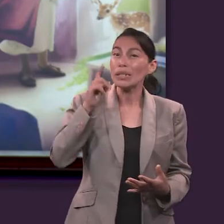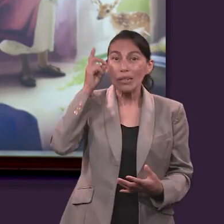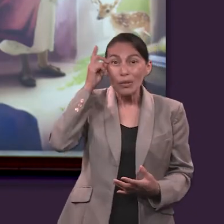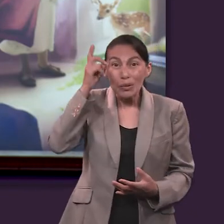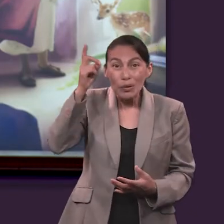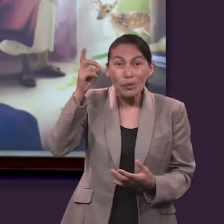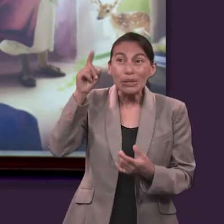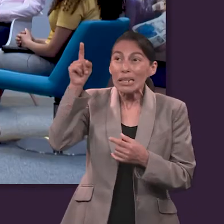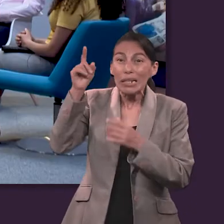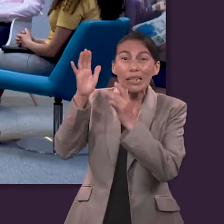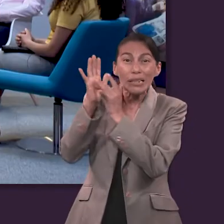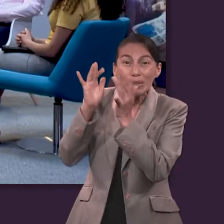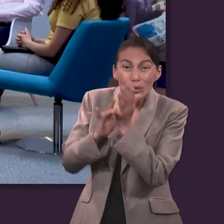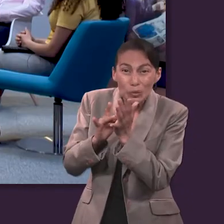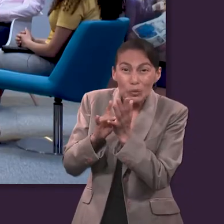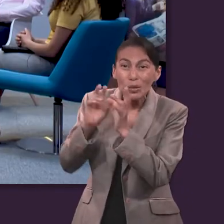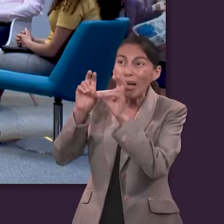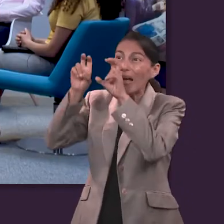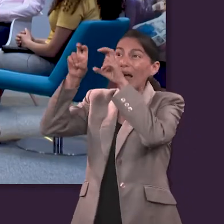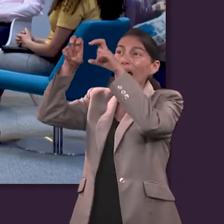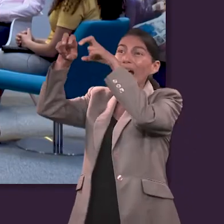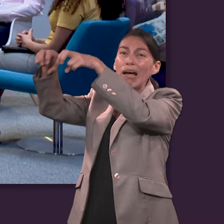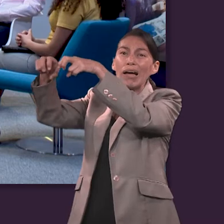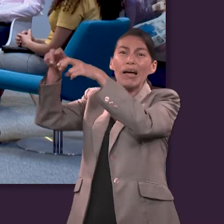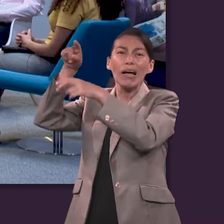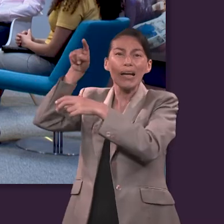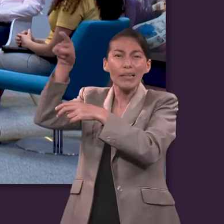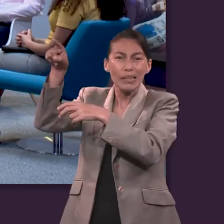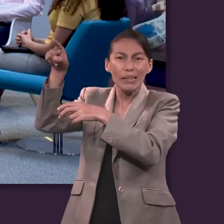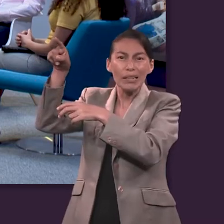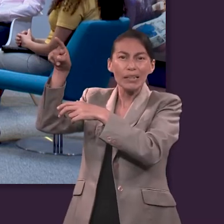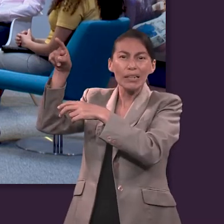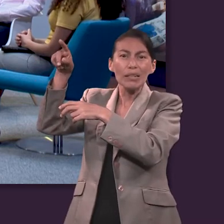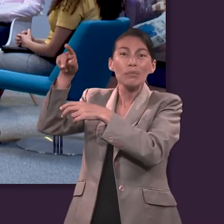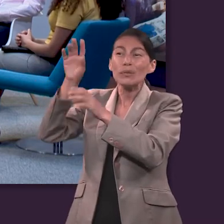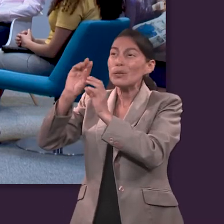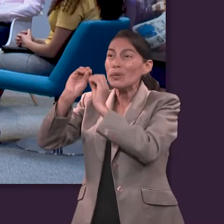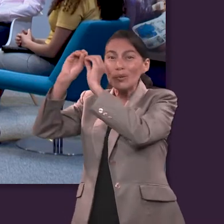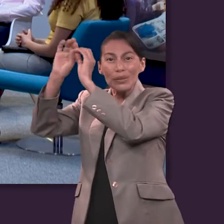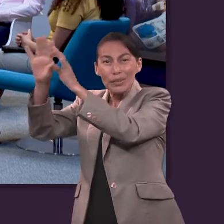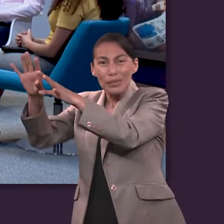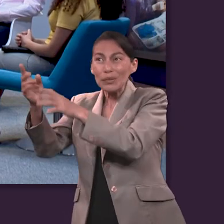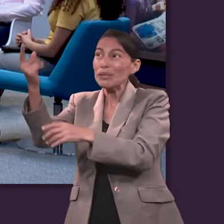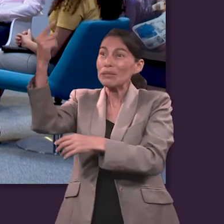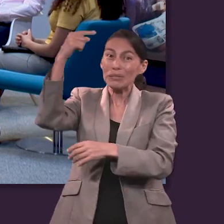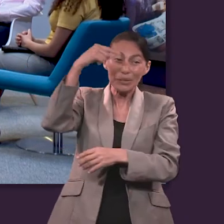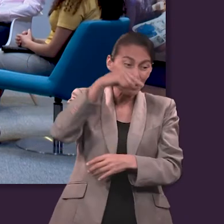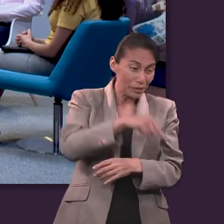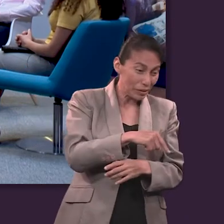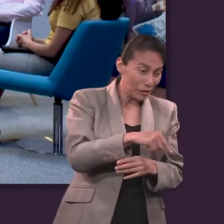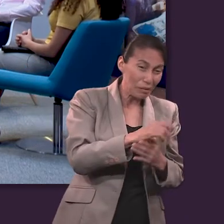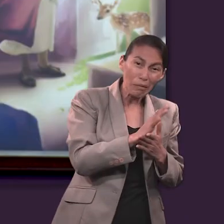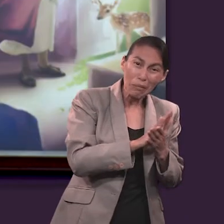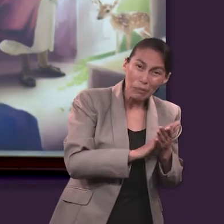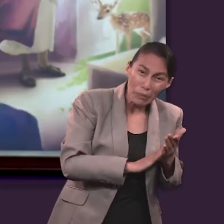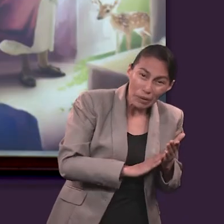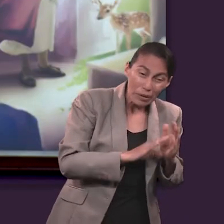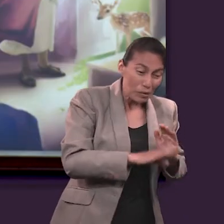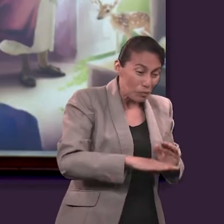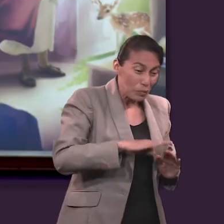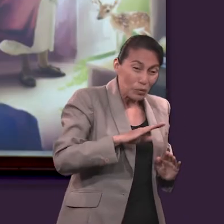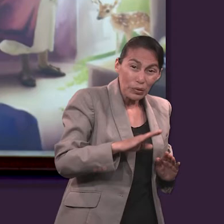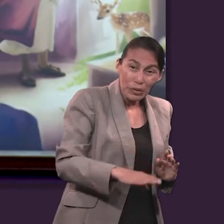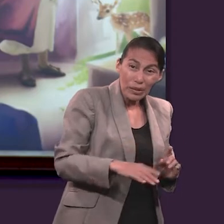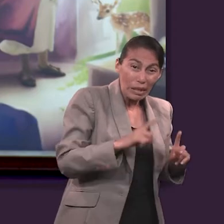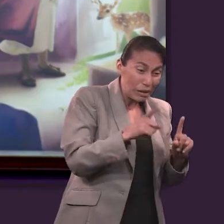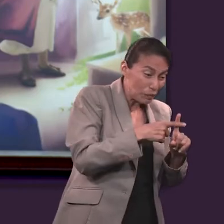que tenía el trono de Dios lo abandonó y se humilló a sí mismo hasta la muerte en la cruz, pues todo lo que podemos